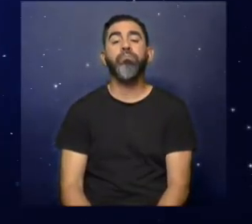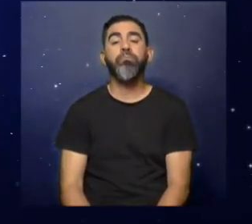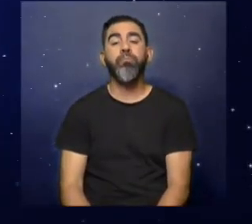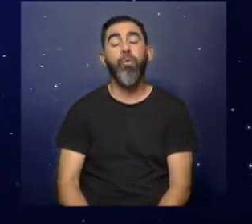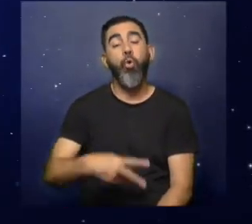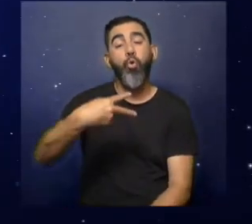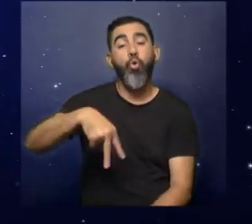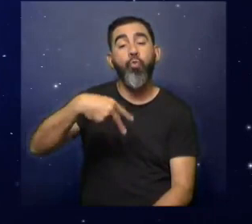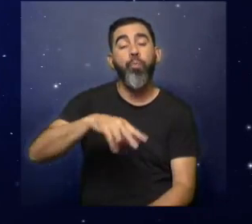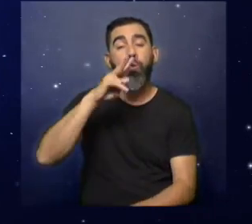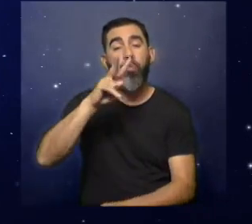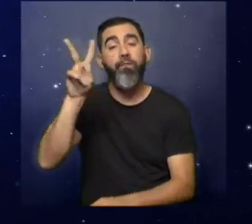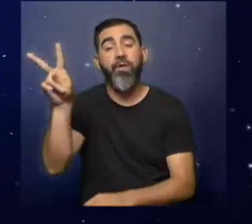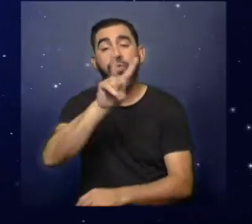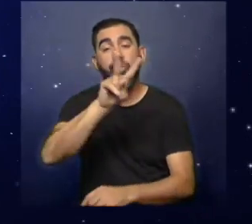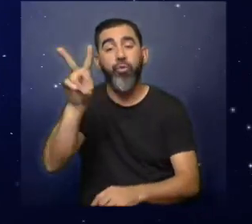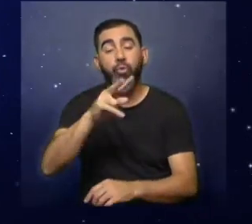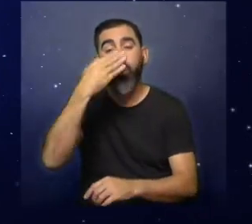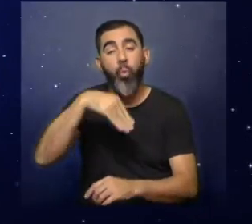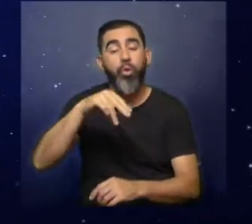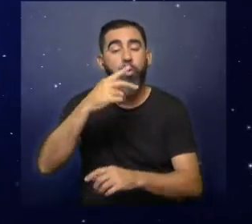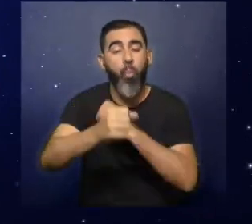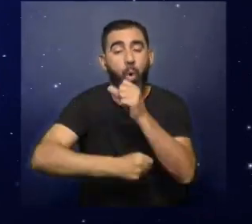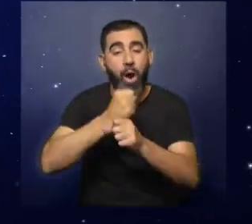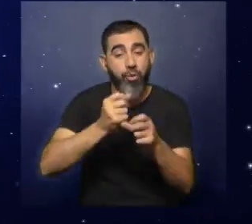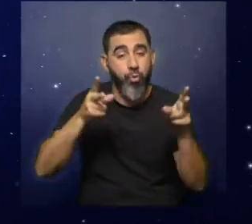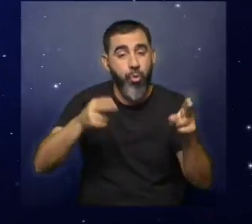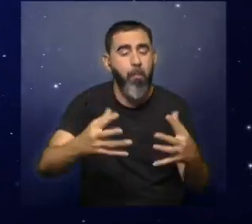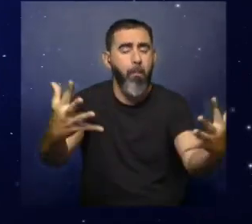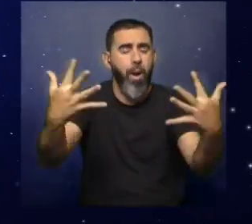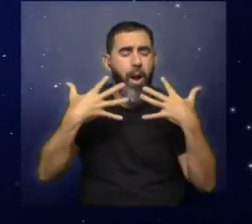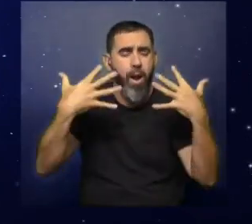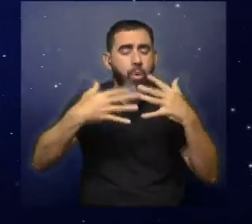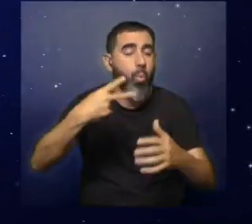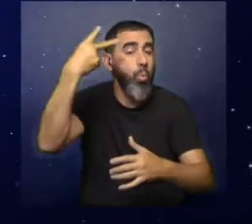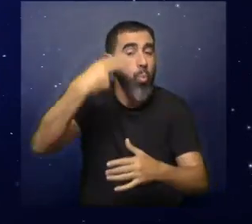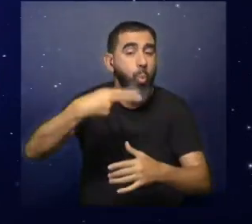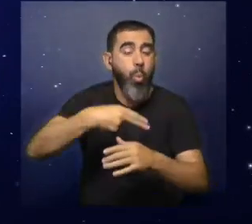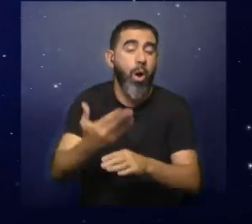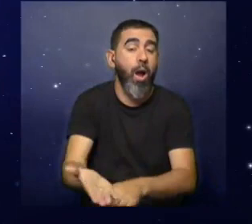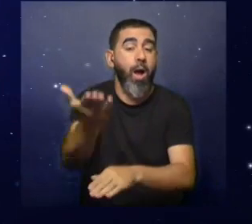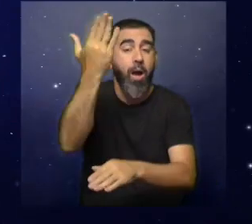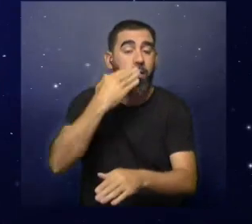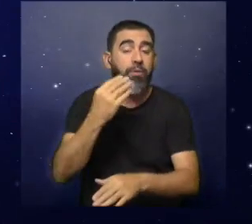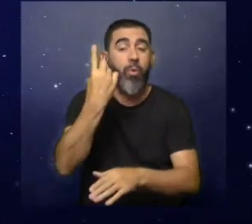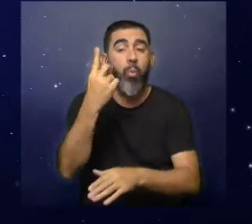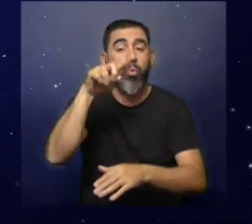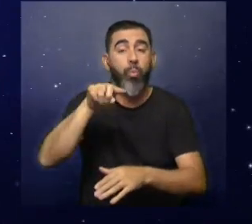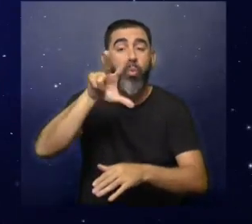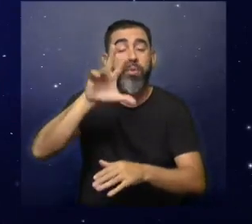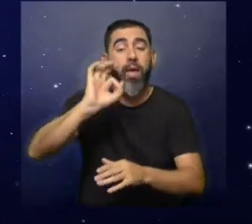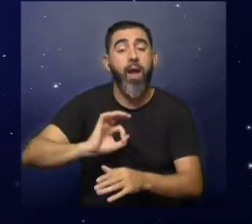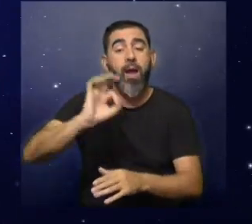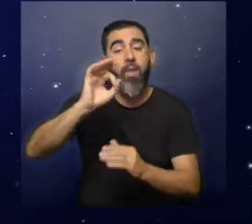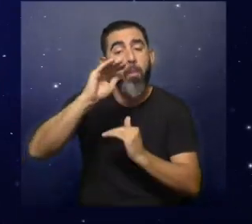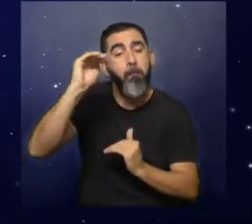Desde noviembre de 2022, los últimos 12 meses han sido los más calurosos jamás registrados, 1,3 grados centígrados